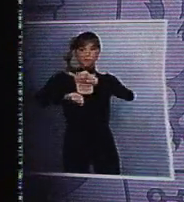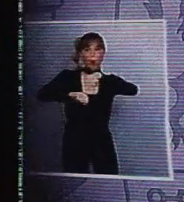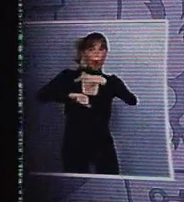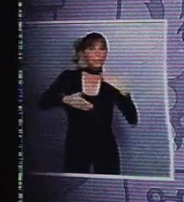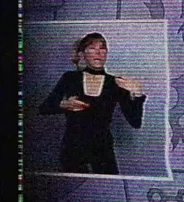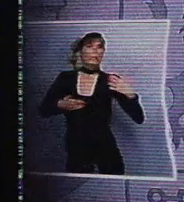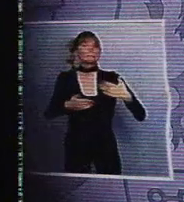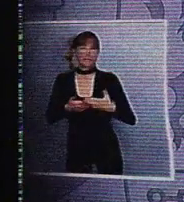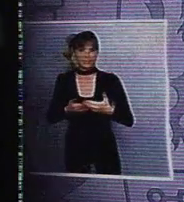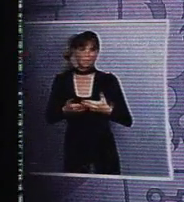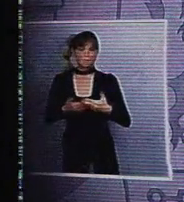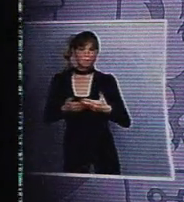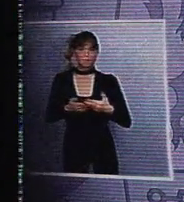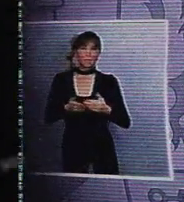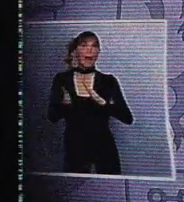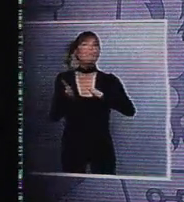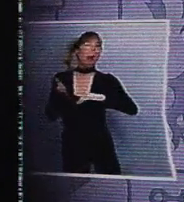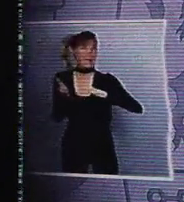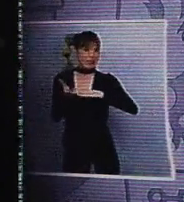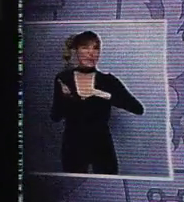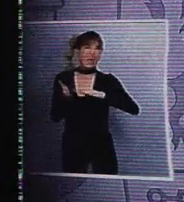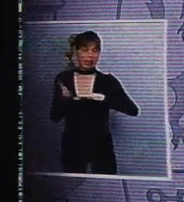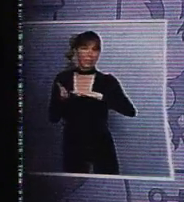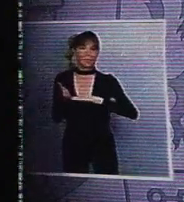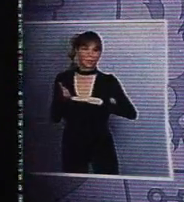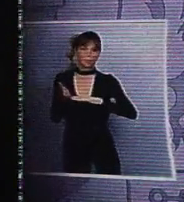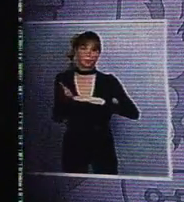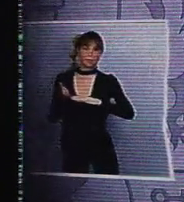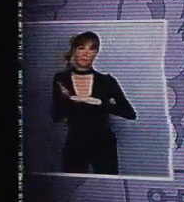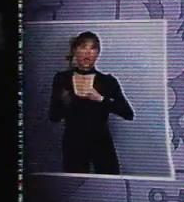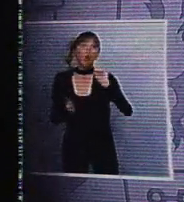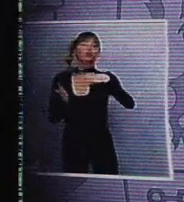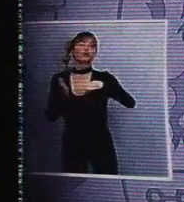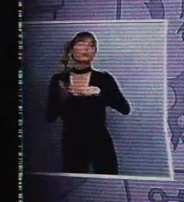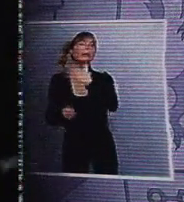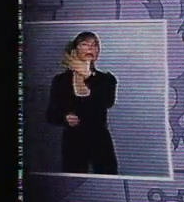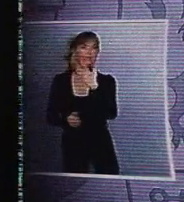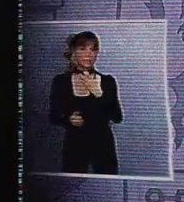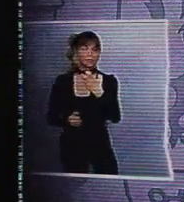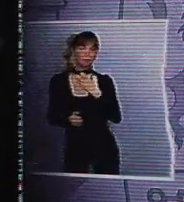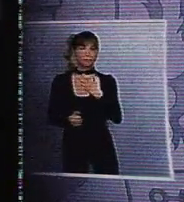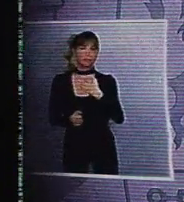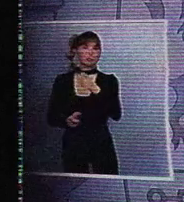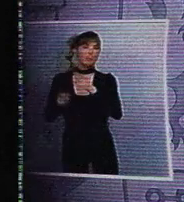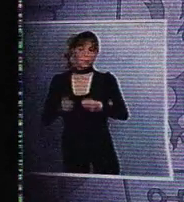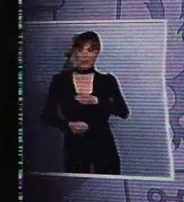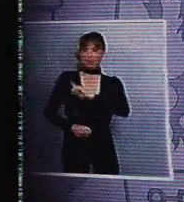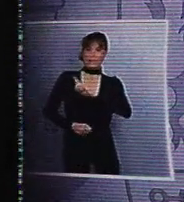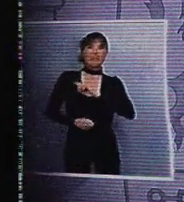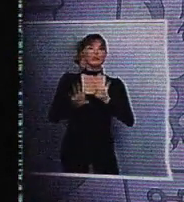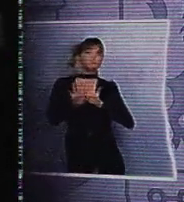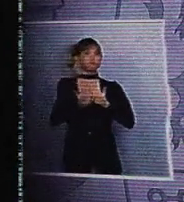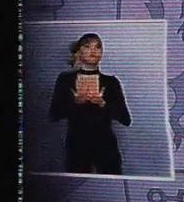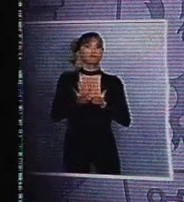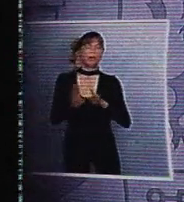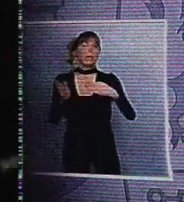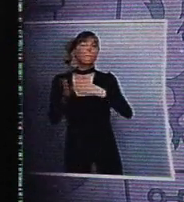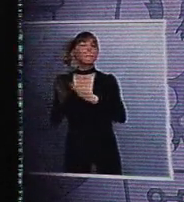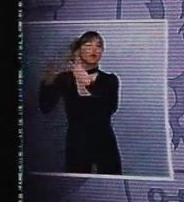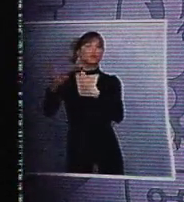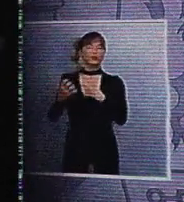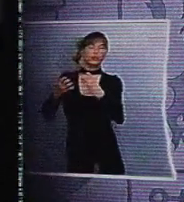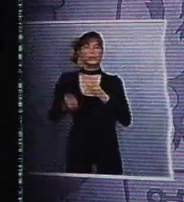su discurso en c29 Por qué Porque admitirlo implicaría aceptar su propia